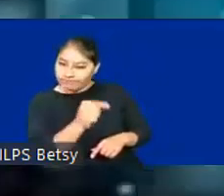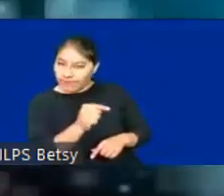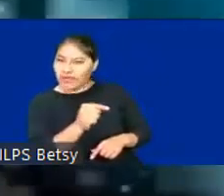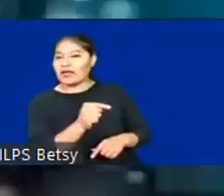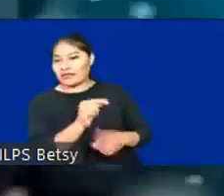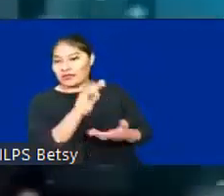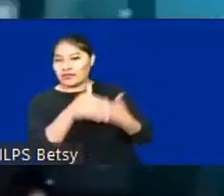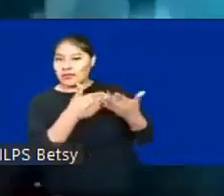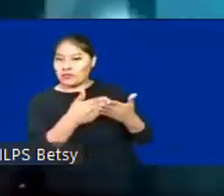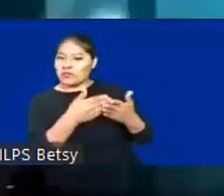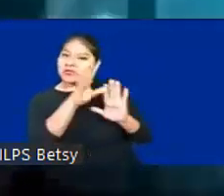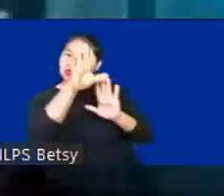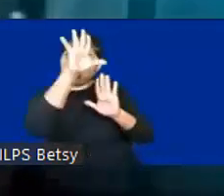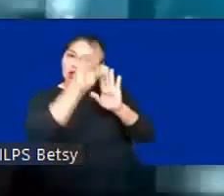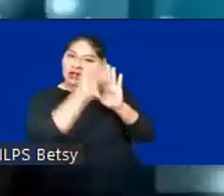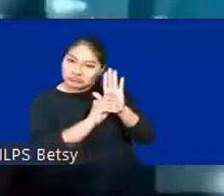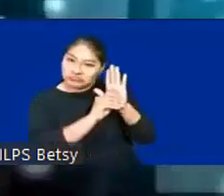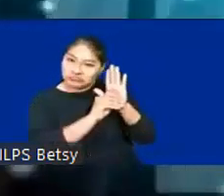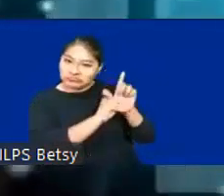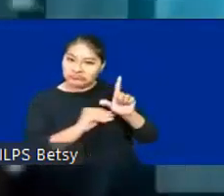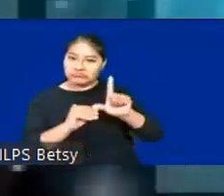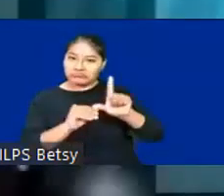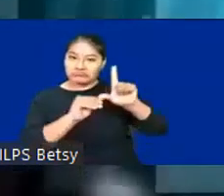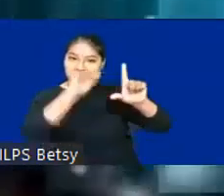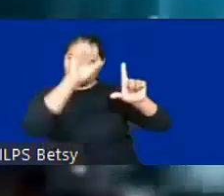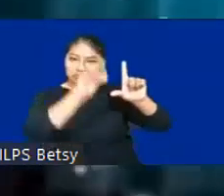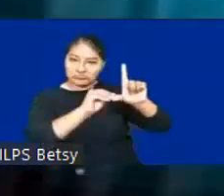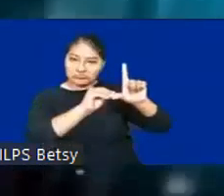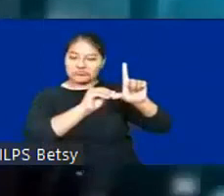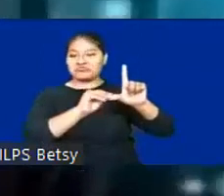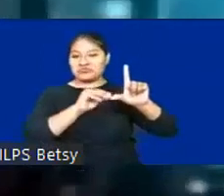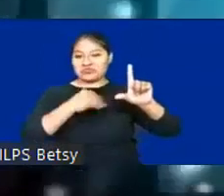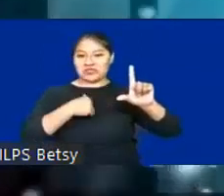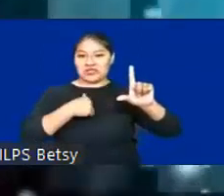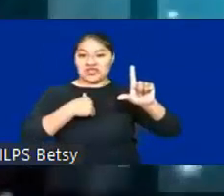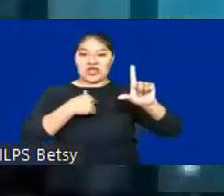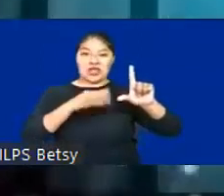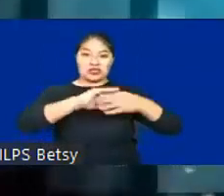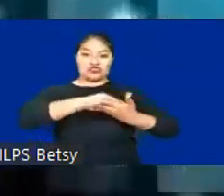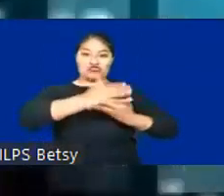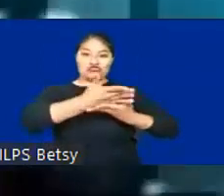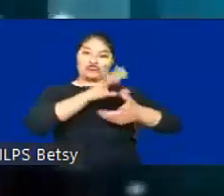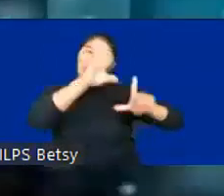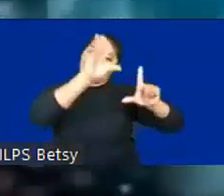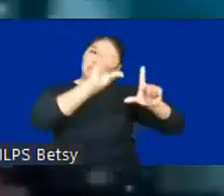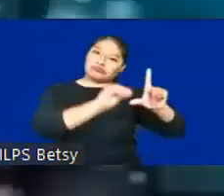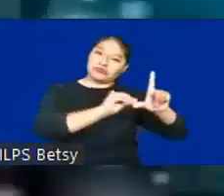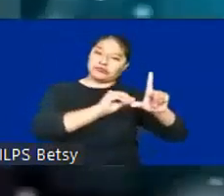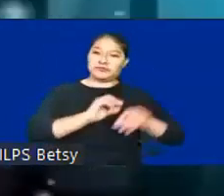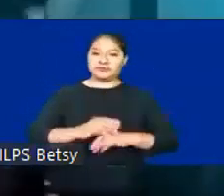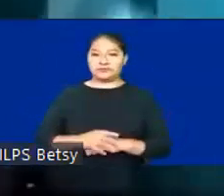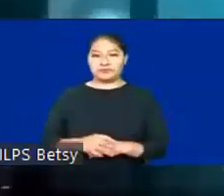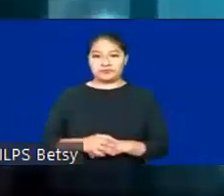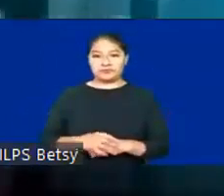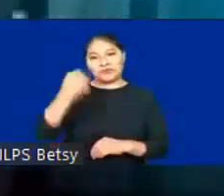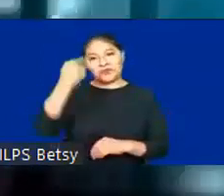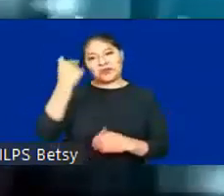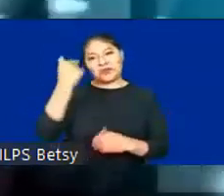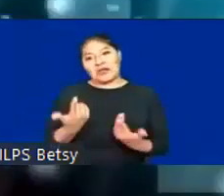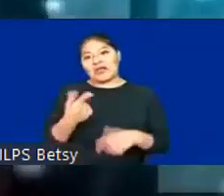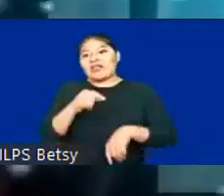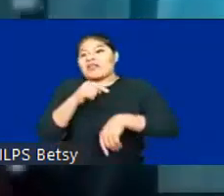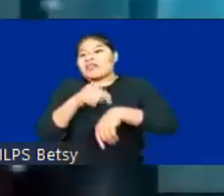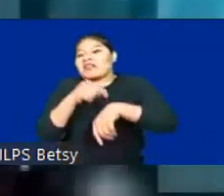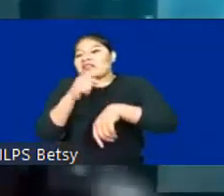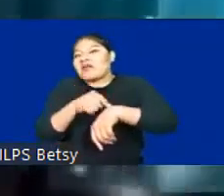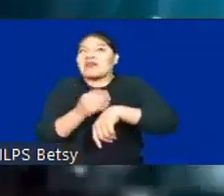bueno, sabemos que reduce costos porque ya no tenemos que ir a acercarnos en la impresión del papel, etc., ¿no? Y simplifica,